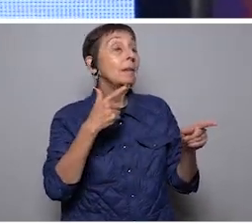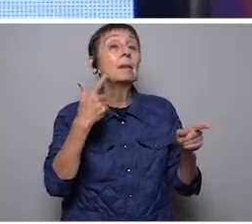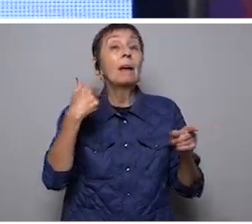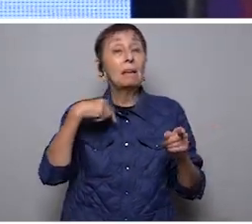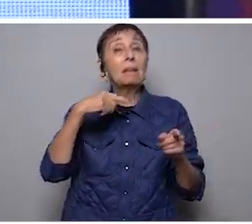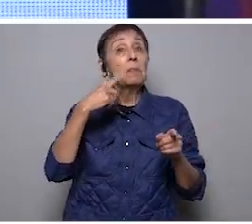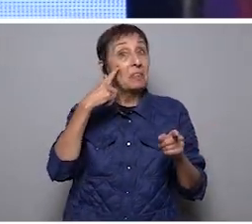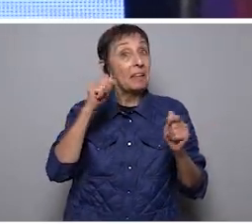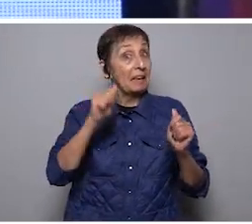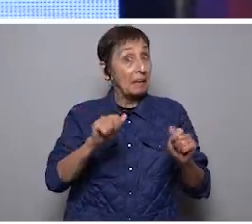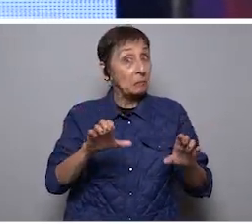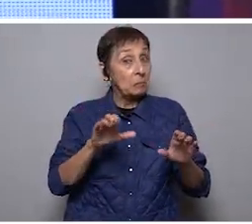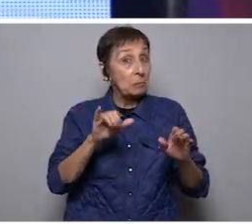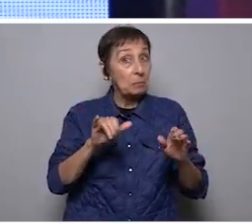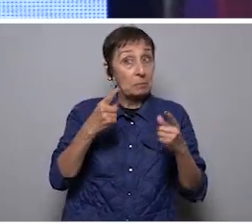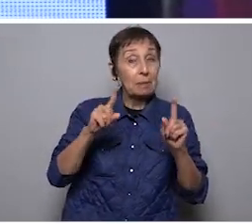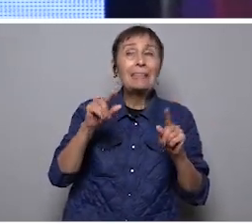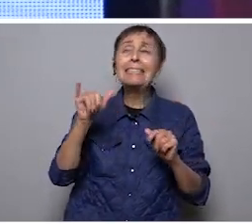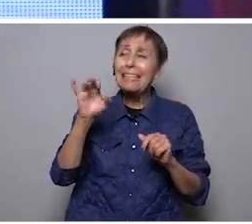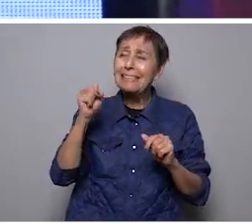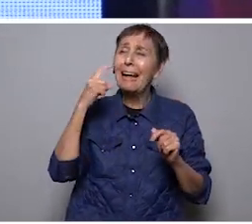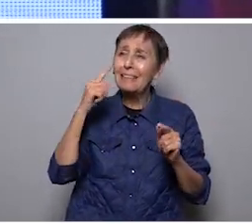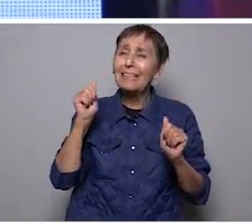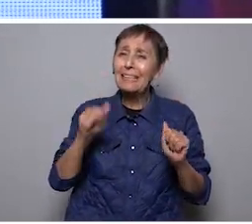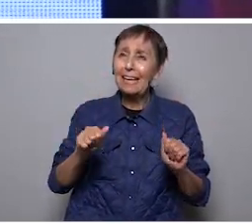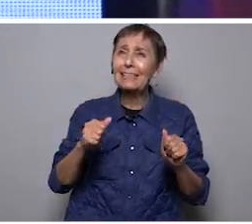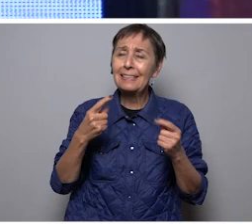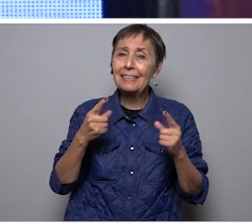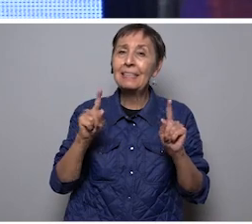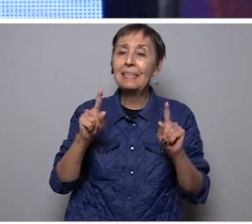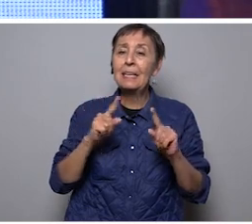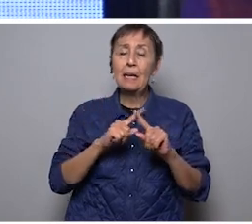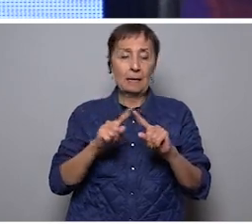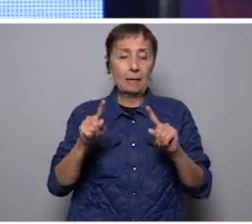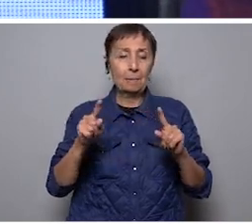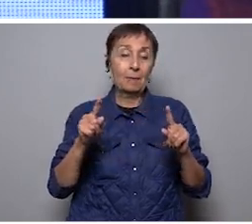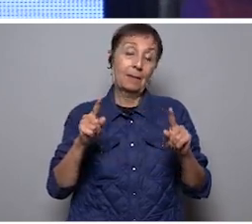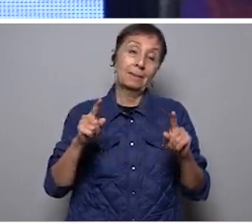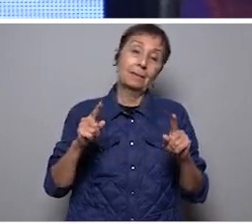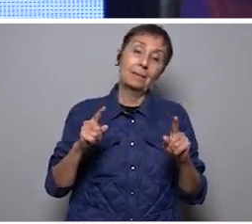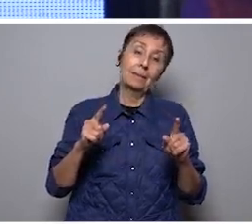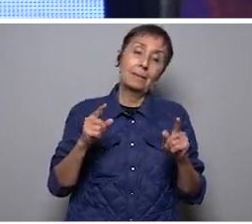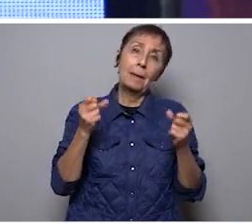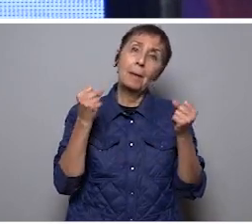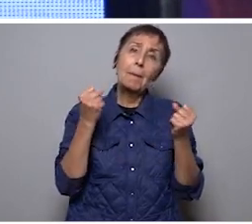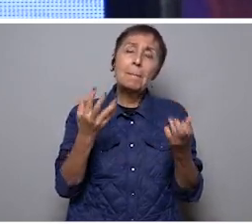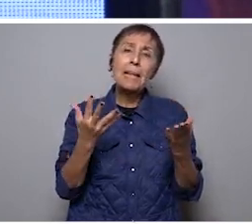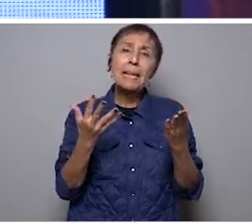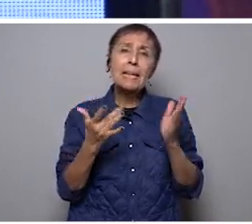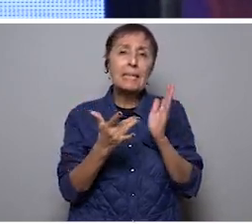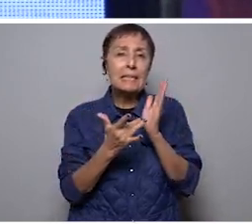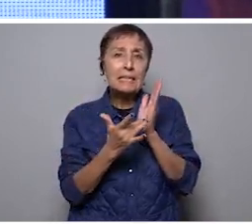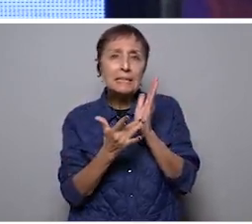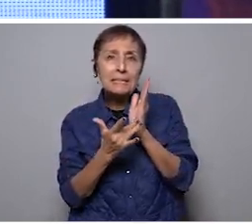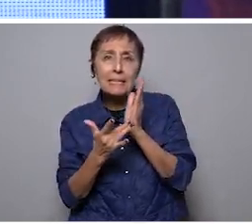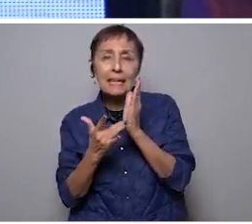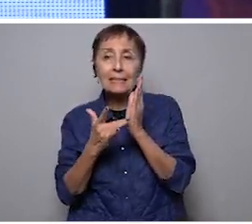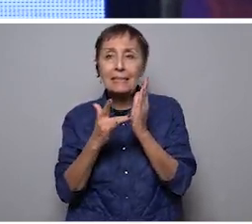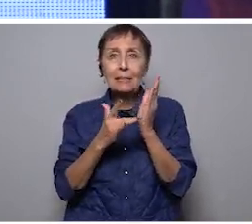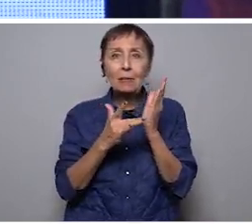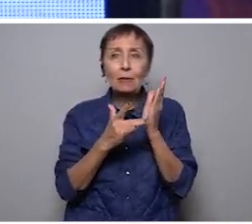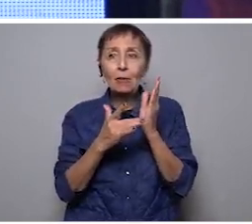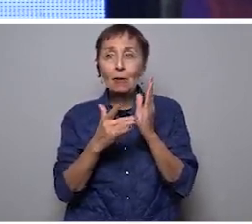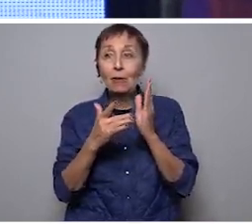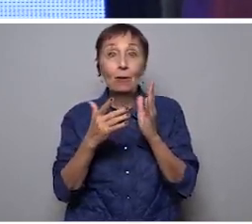pero tienen que conocer porque hay muchos técnicos que pueden desarrollar maravillas ya pero eso